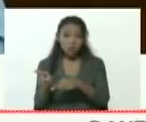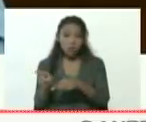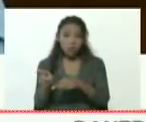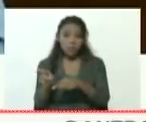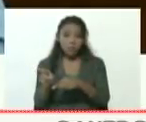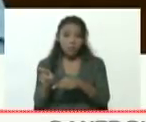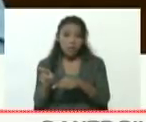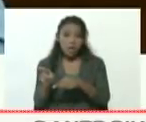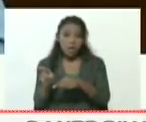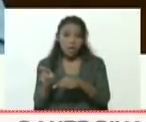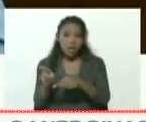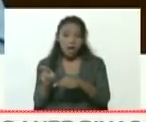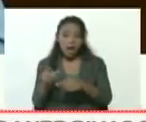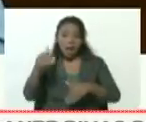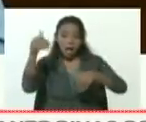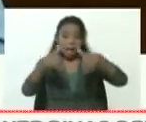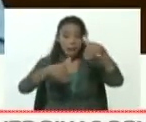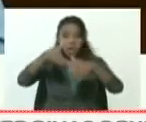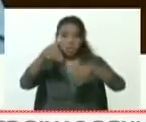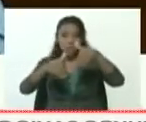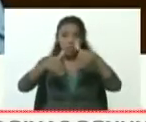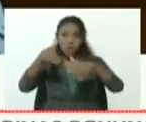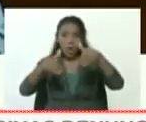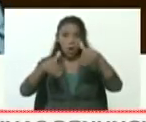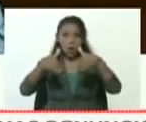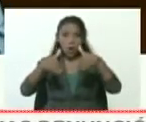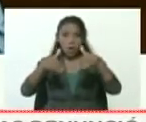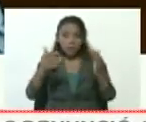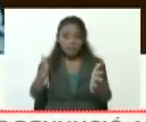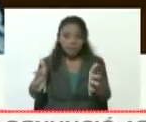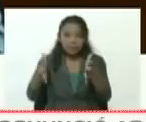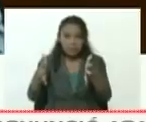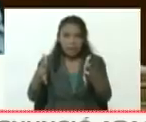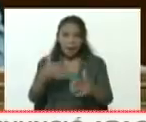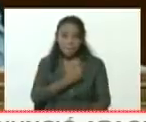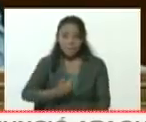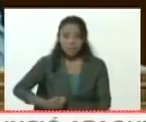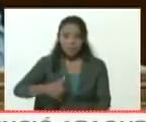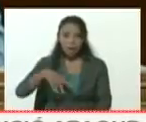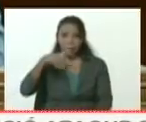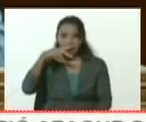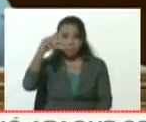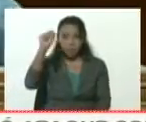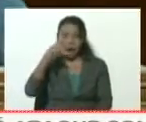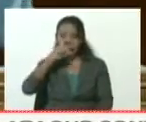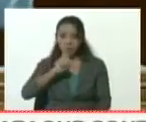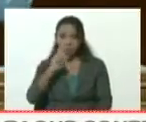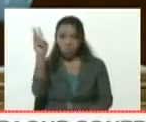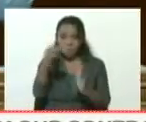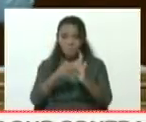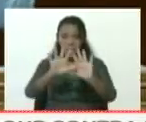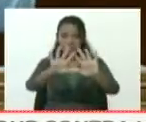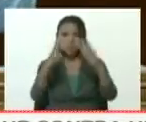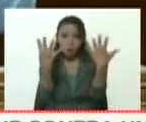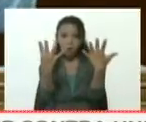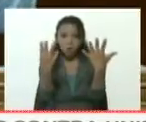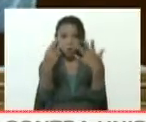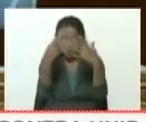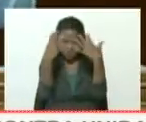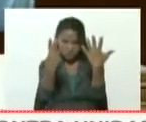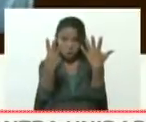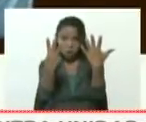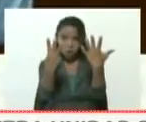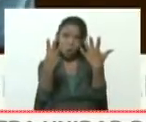En contraste a eso, en la elección que ganó el compañero presidente Nicolás Maduro en el año 2018, solo el